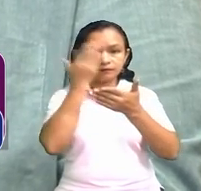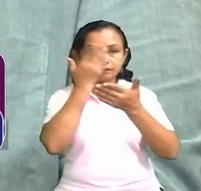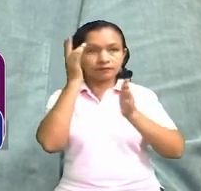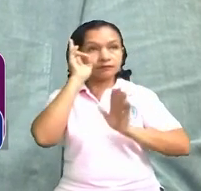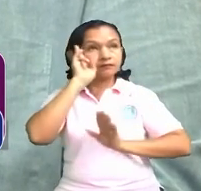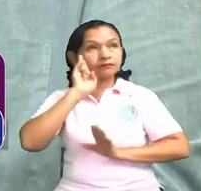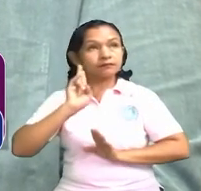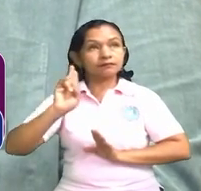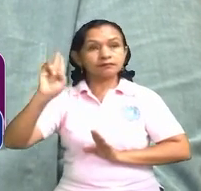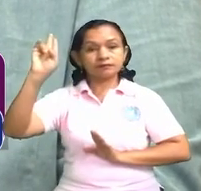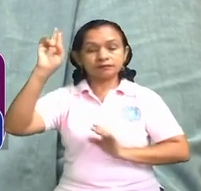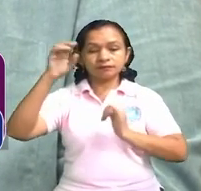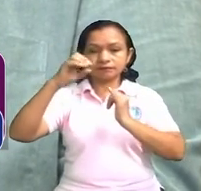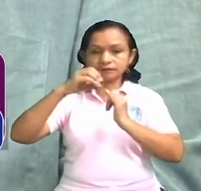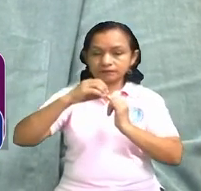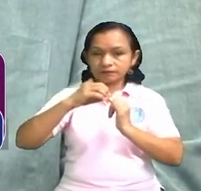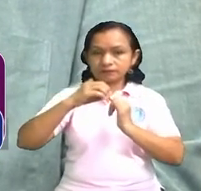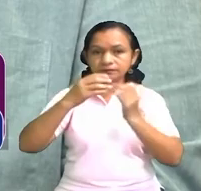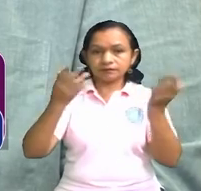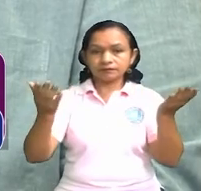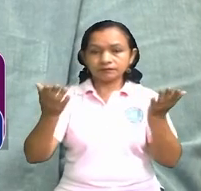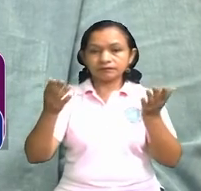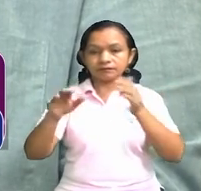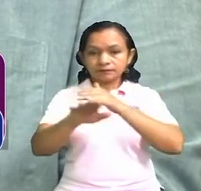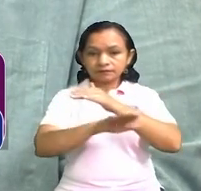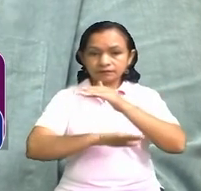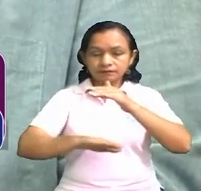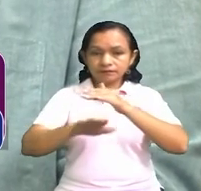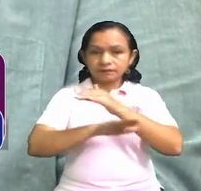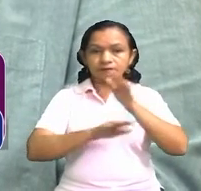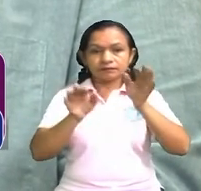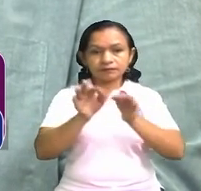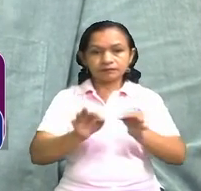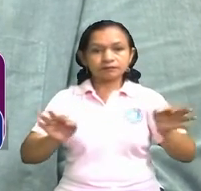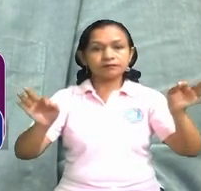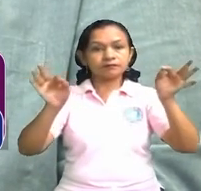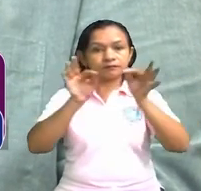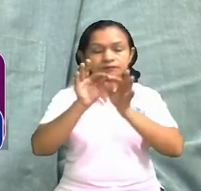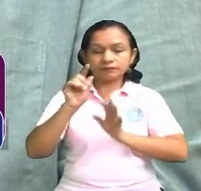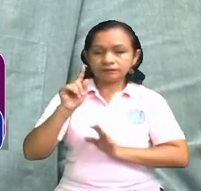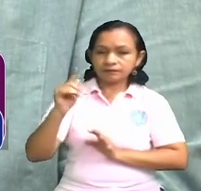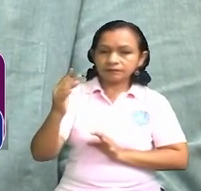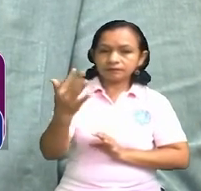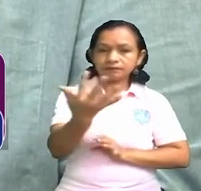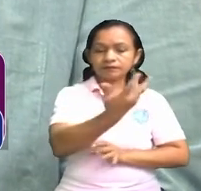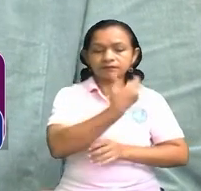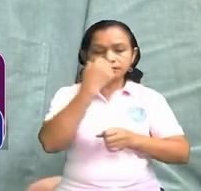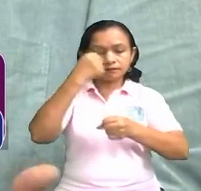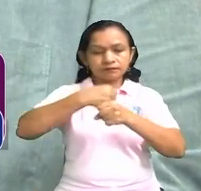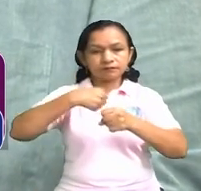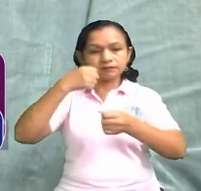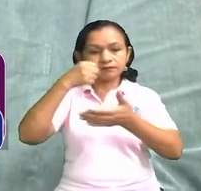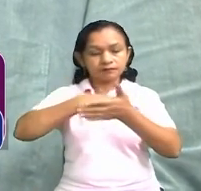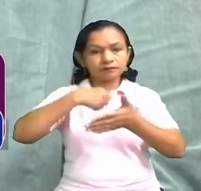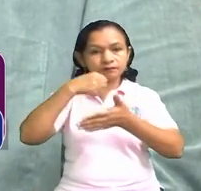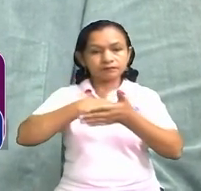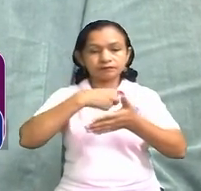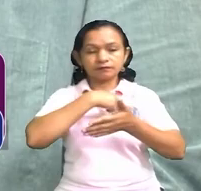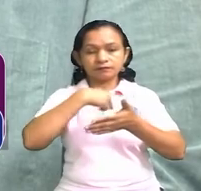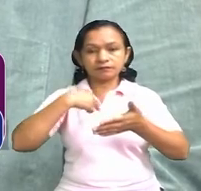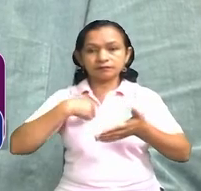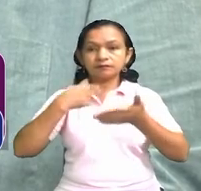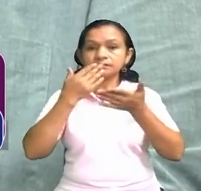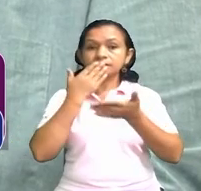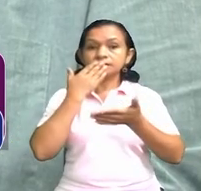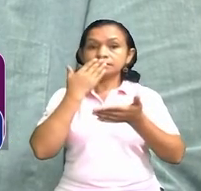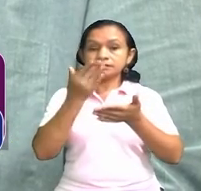superior, técnica, básica o elemental. Todos esos esfuerzos nos han dado